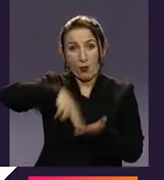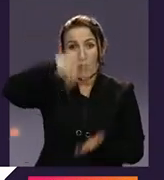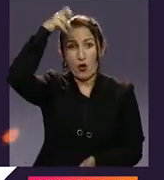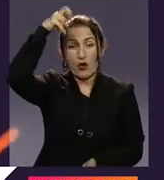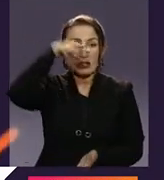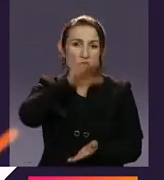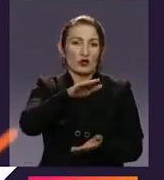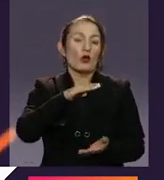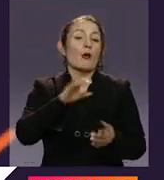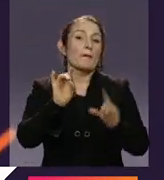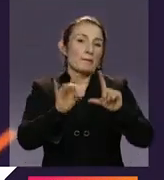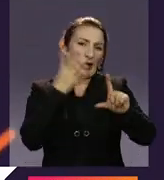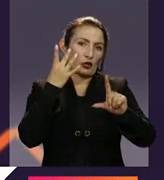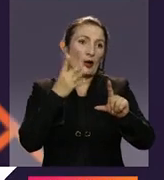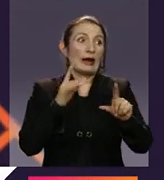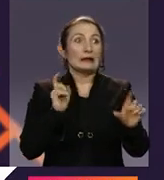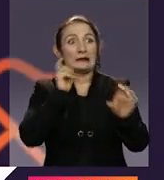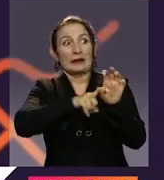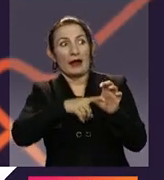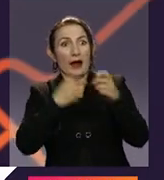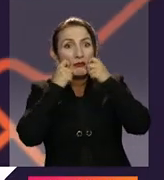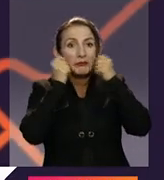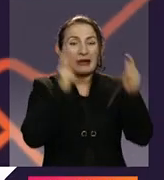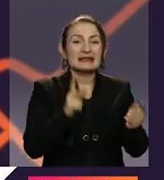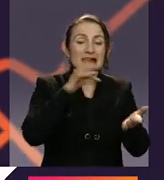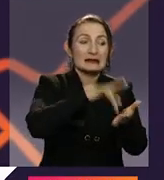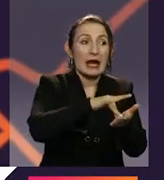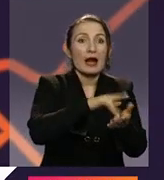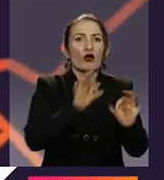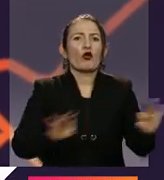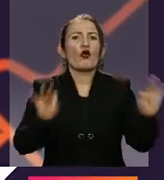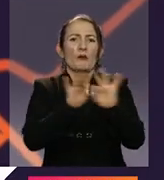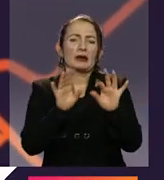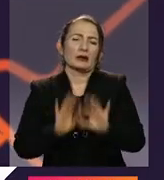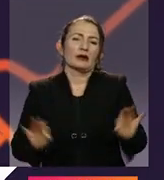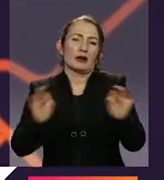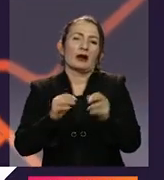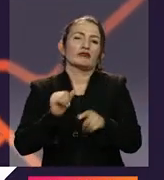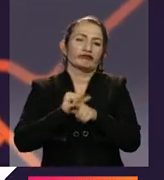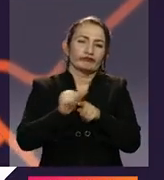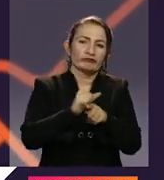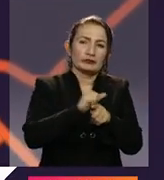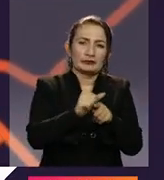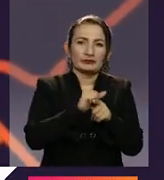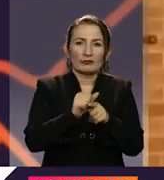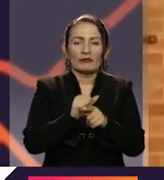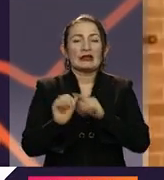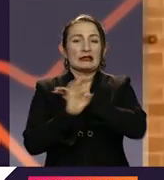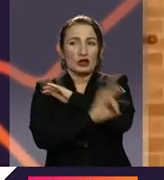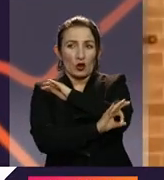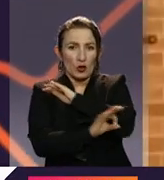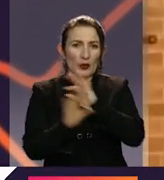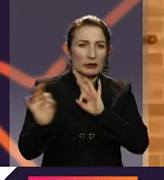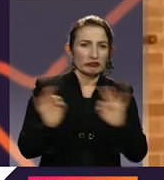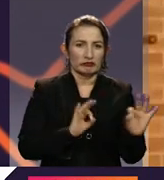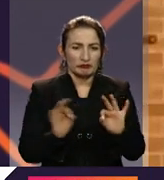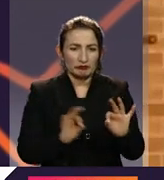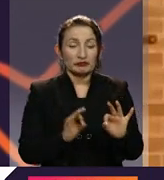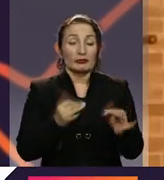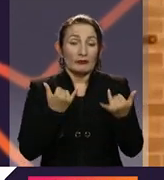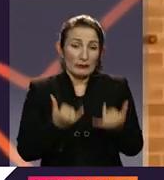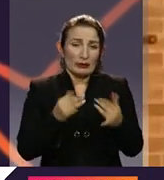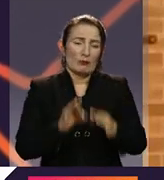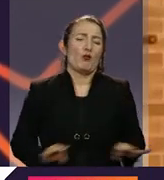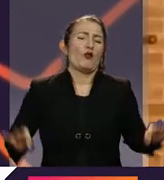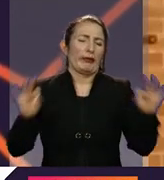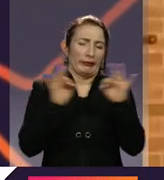la virtualidad y retomar el ritmo, pero saben que habrá un punto clave para sus rutinas. Preparación psicológica, yo creo que en este momento es una parte